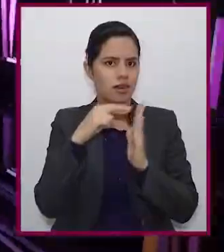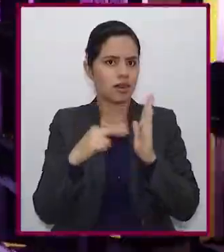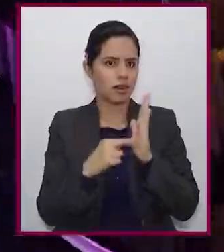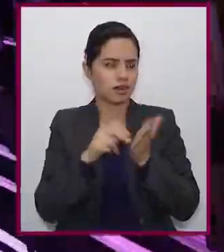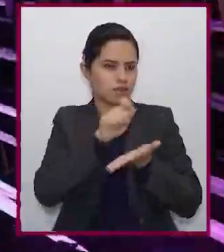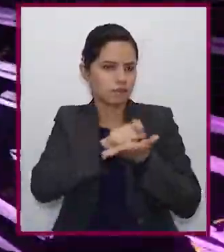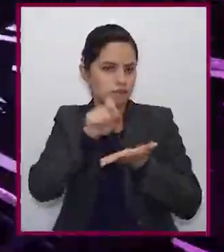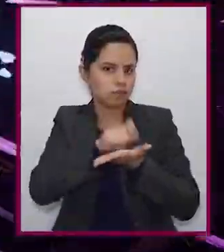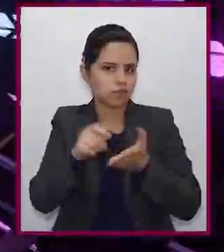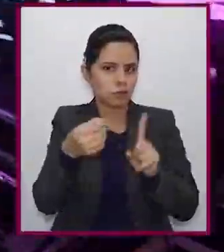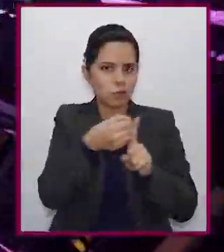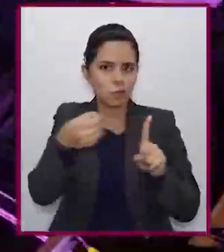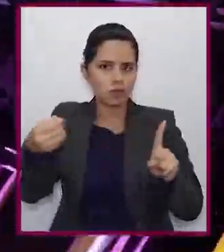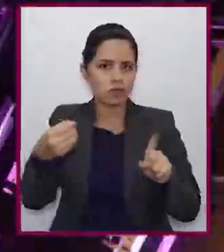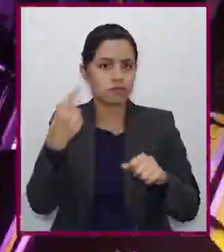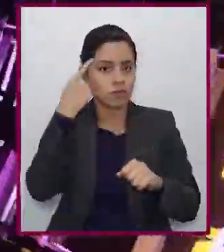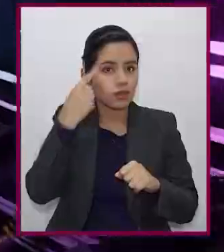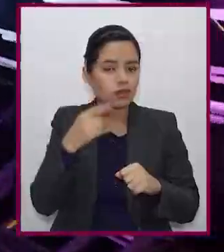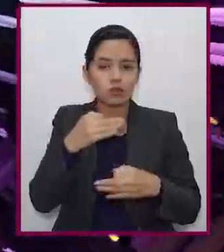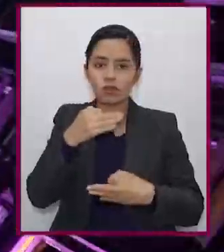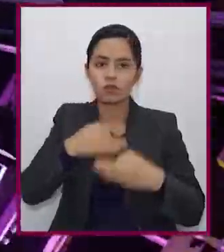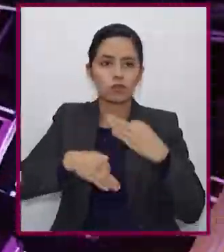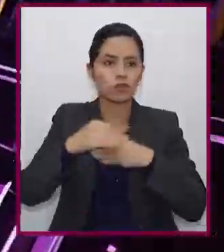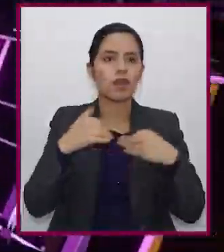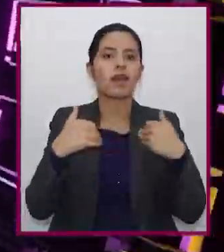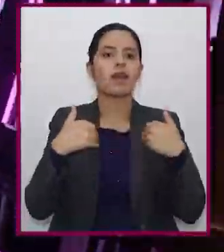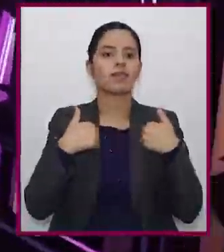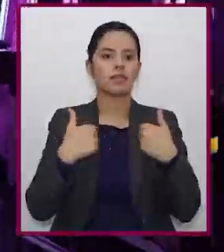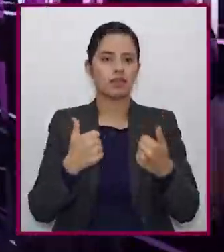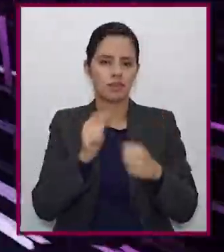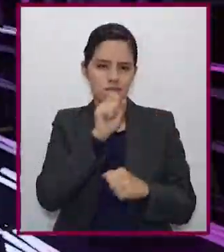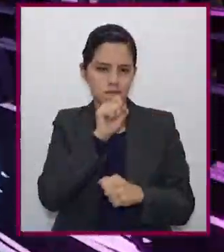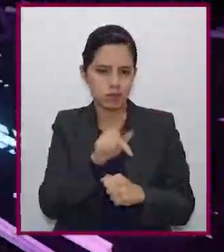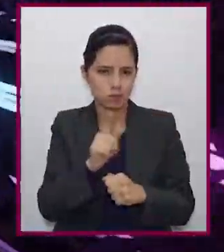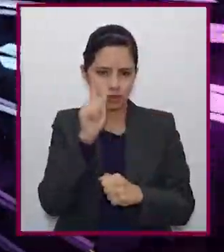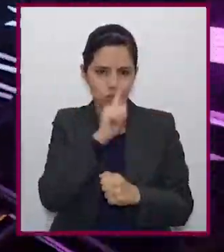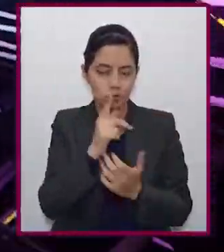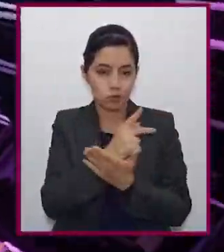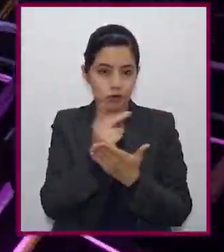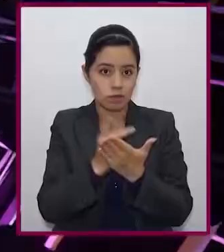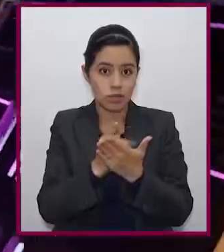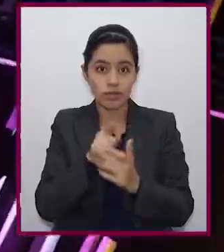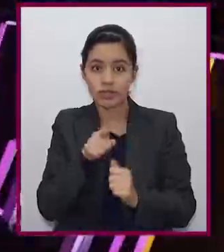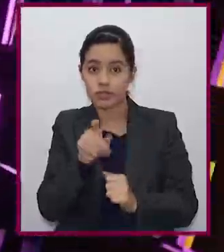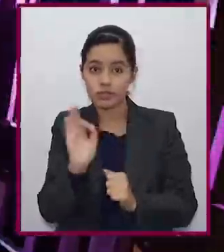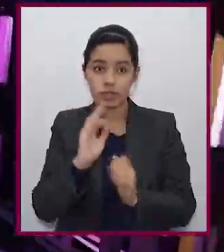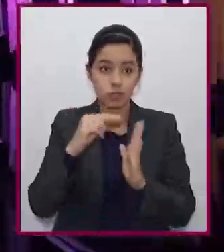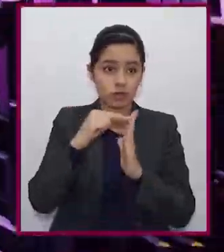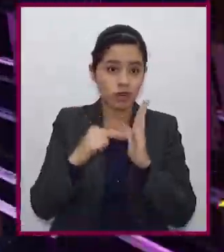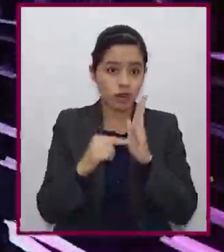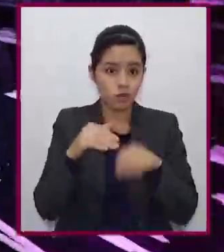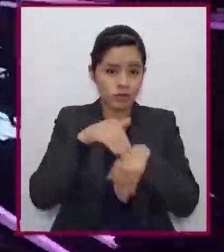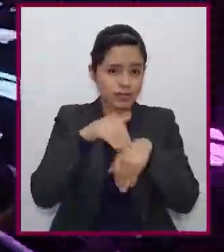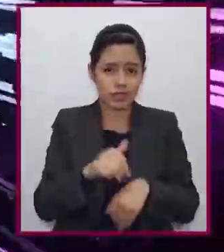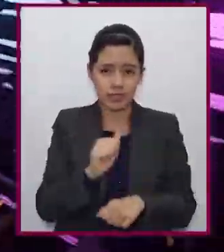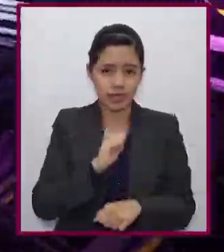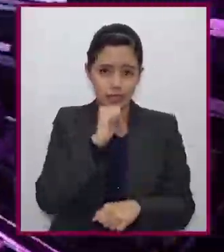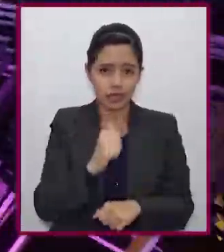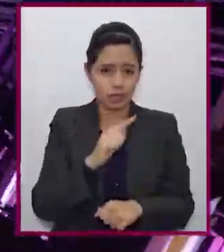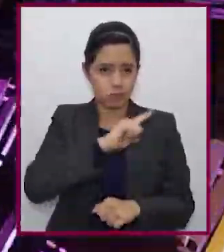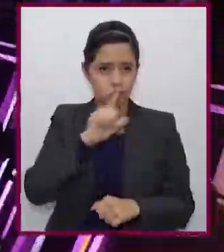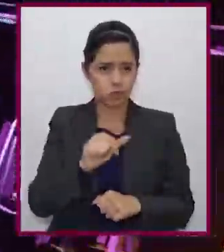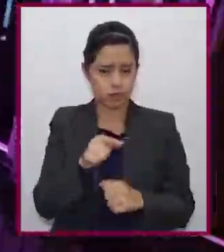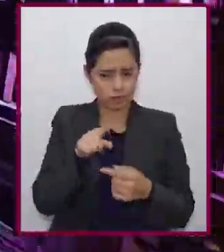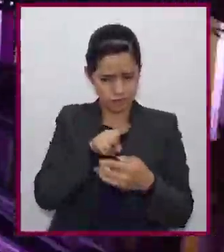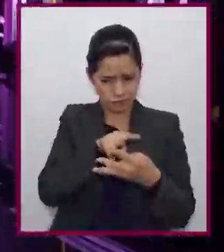bien y que se entiendan las palabras y oraciones. Pasa lo mismo en los lenguajes de programación. si alguien no obedece las reglas, no se entenderá la